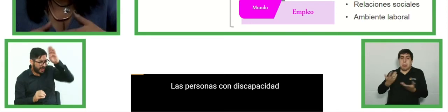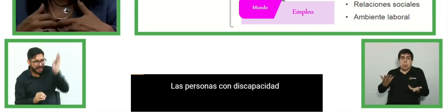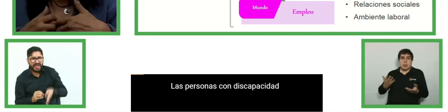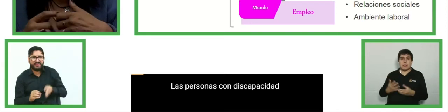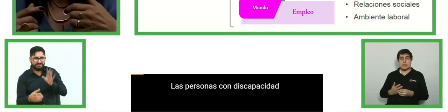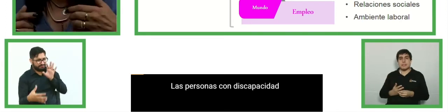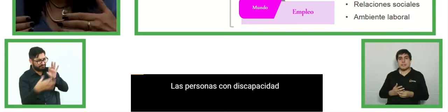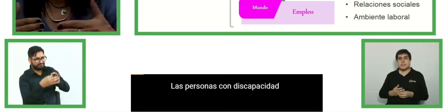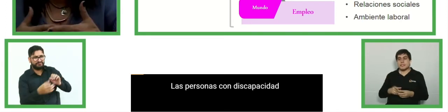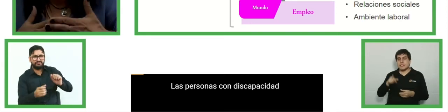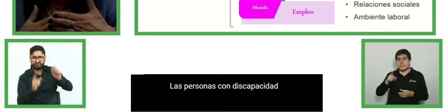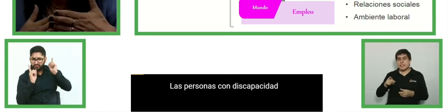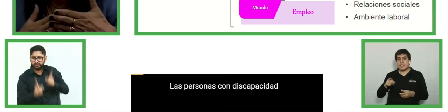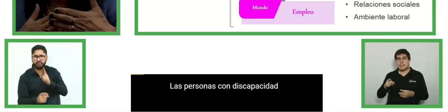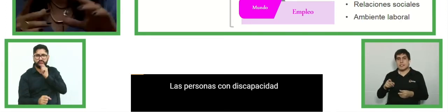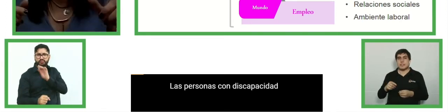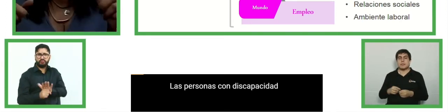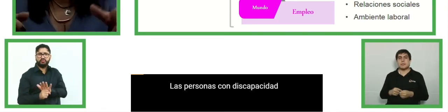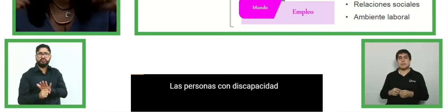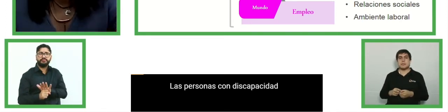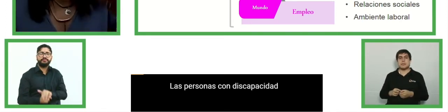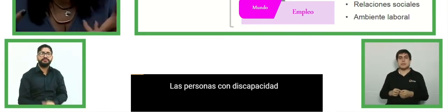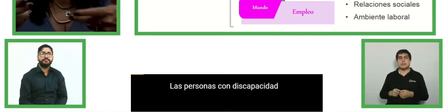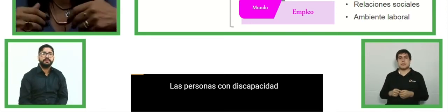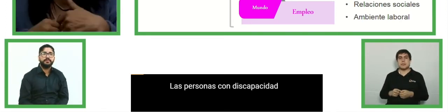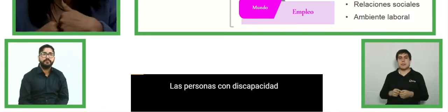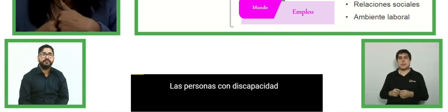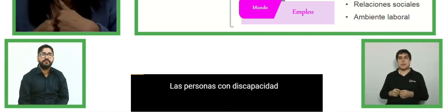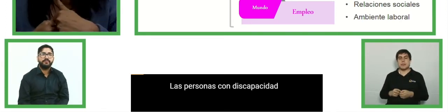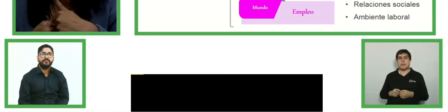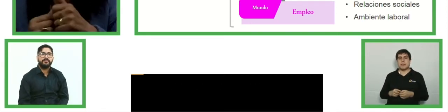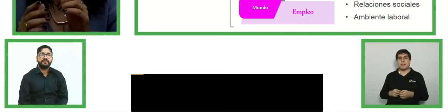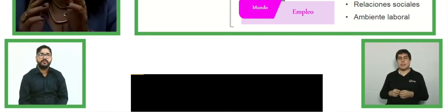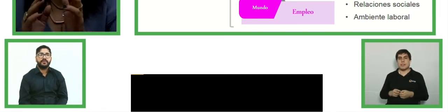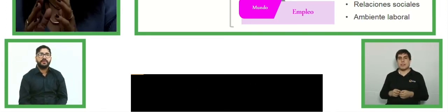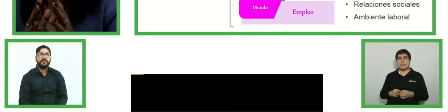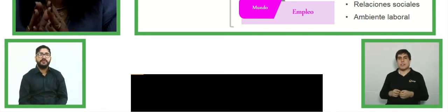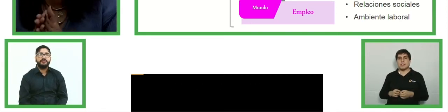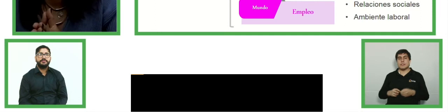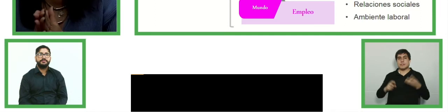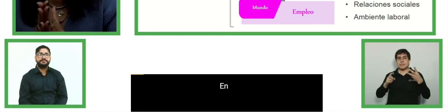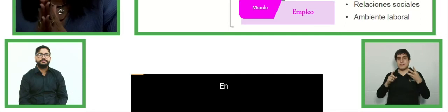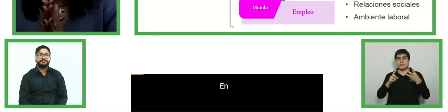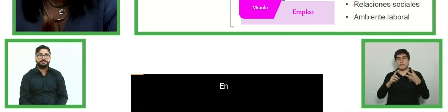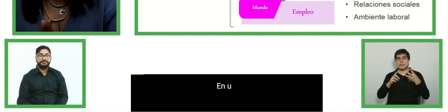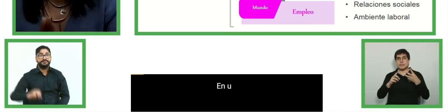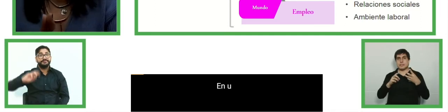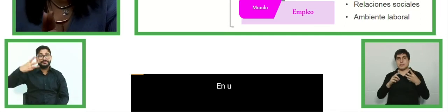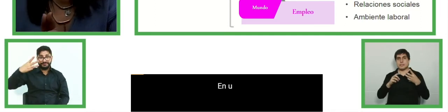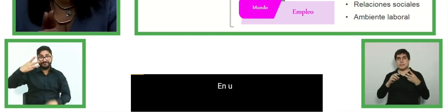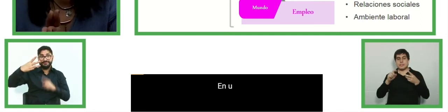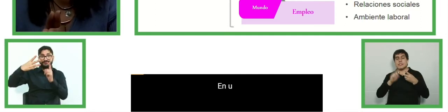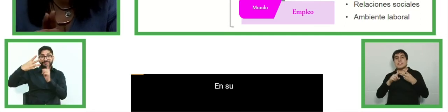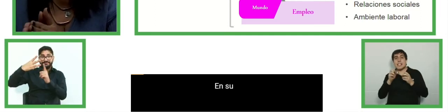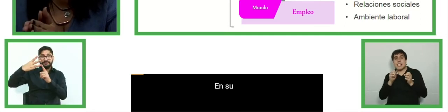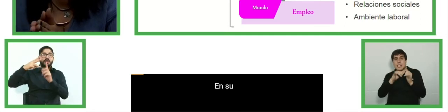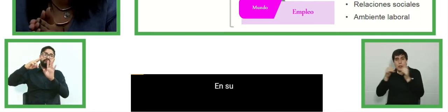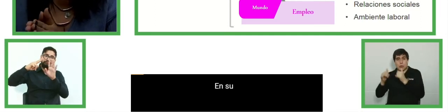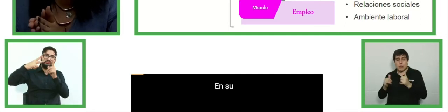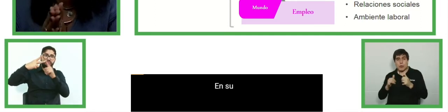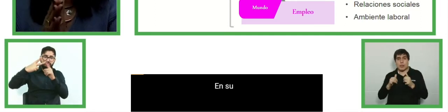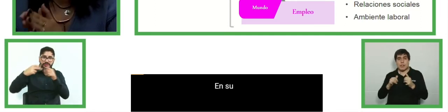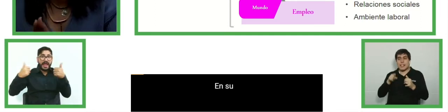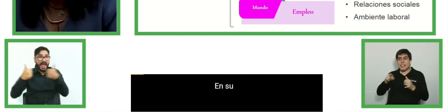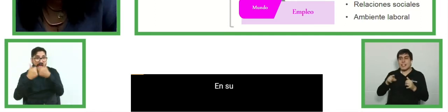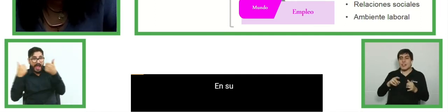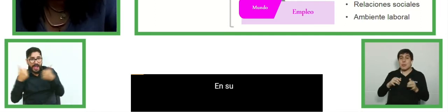impedimentos, modelo de interferencia, ambos desde el enfoque educativo. En su calidad de videojuego educativo, ofrece al usuario